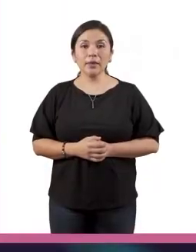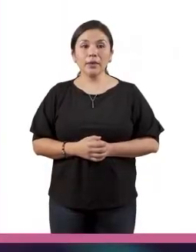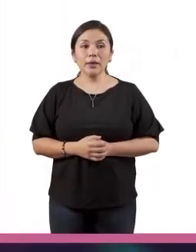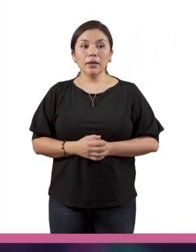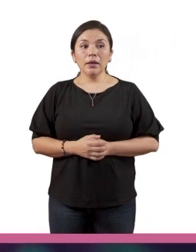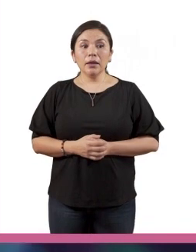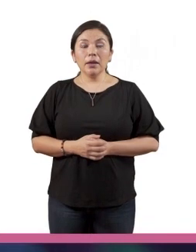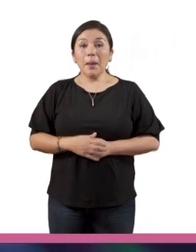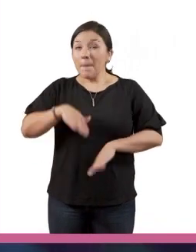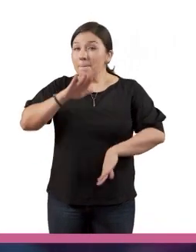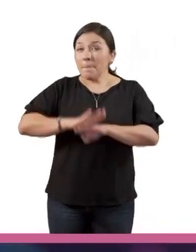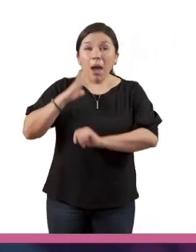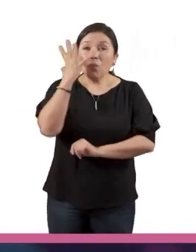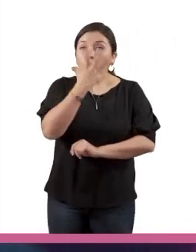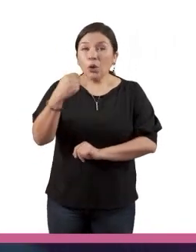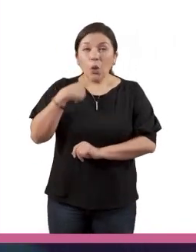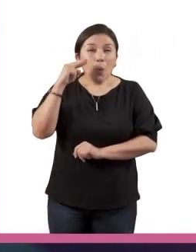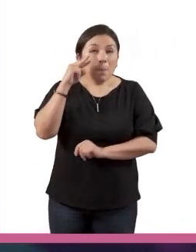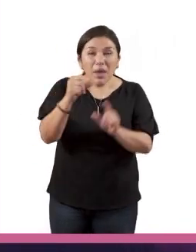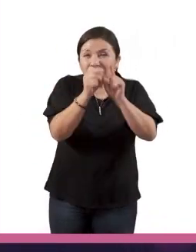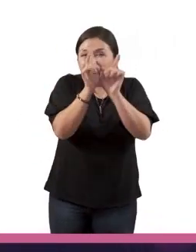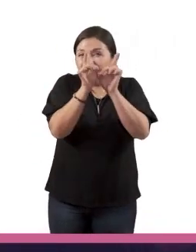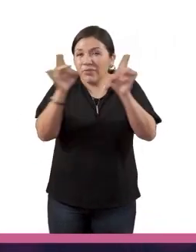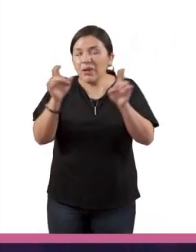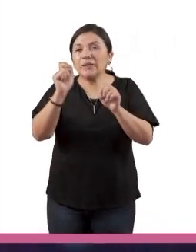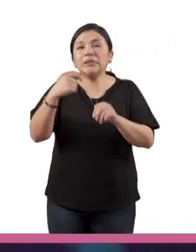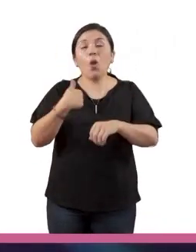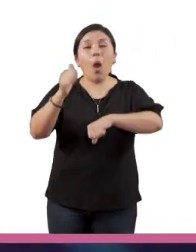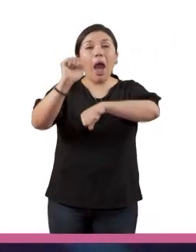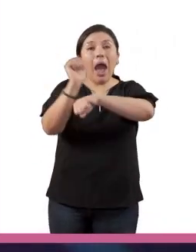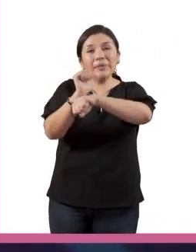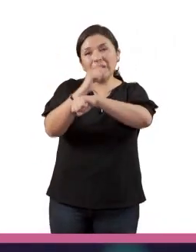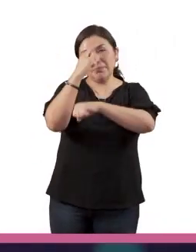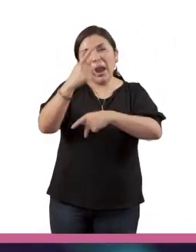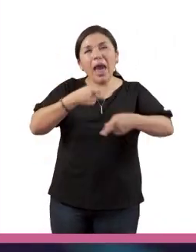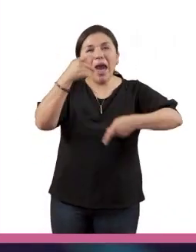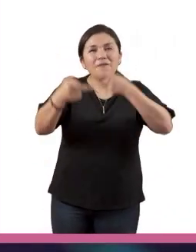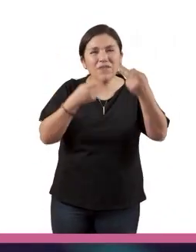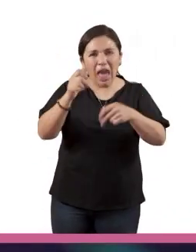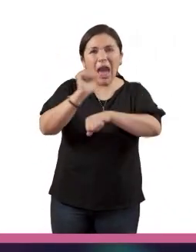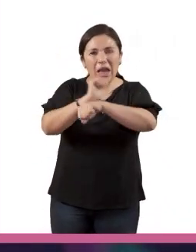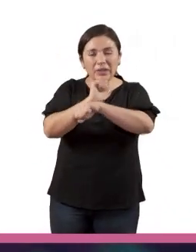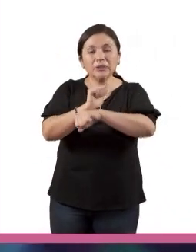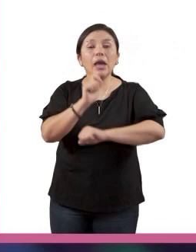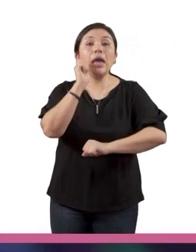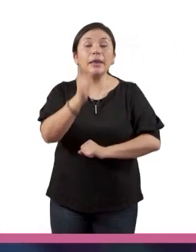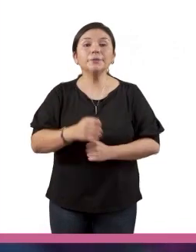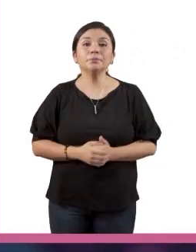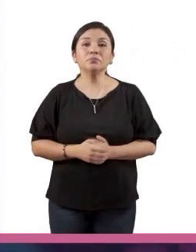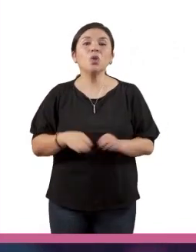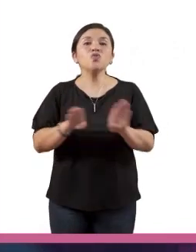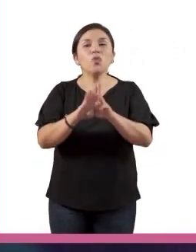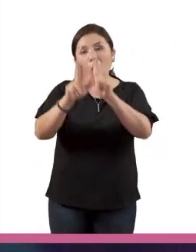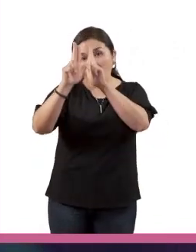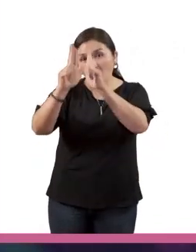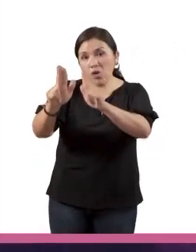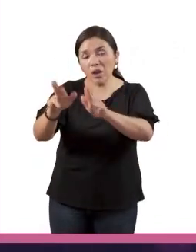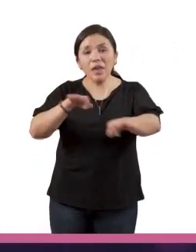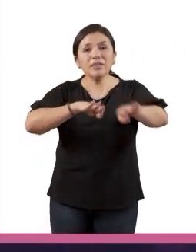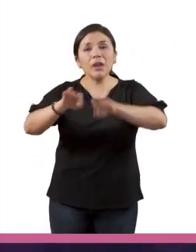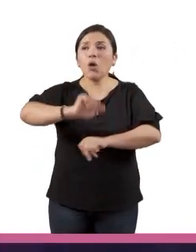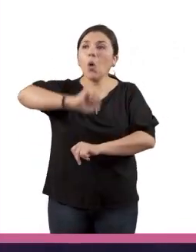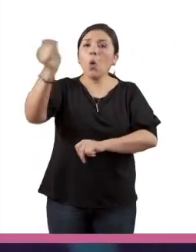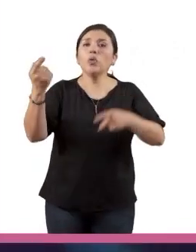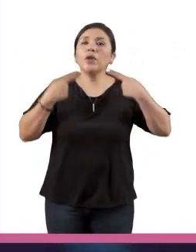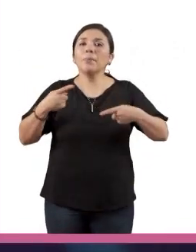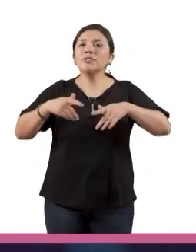La definición más bonita que he encontrado de ser actriz de doblaje o actor es que honras el trabajo que alguien más